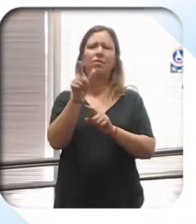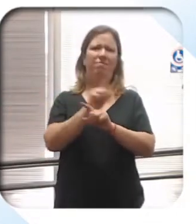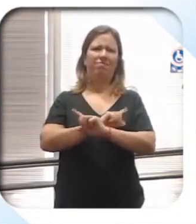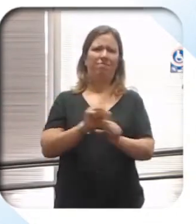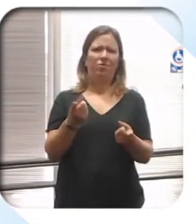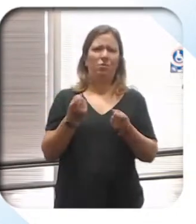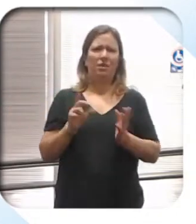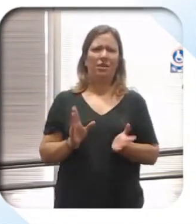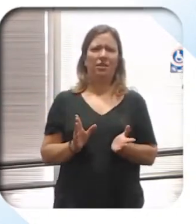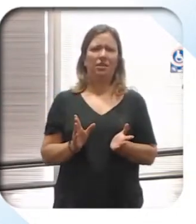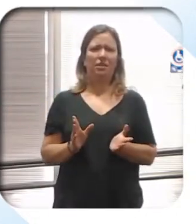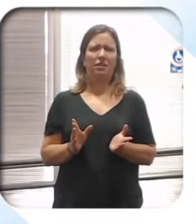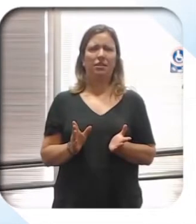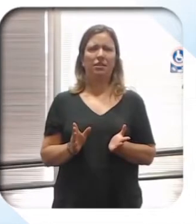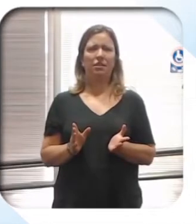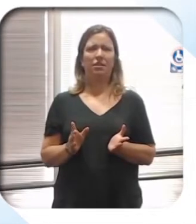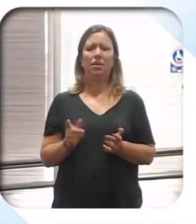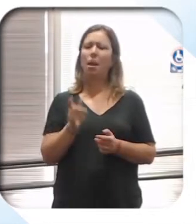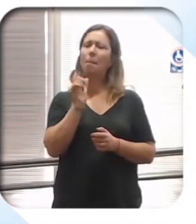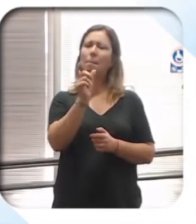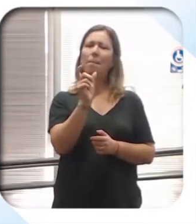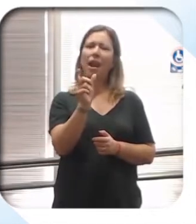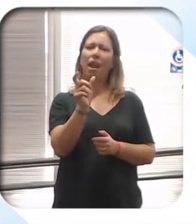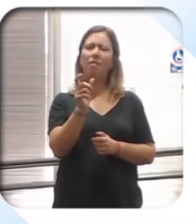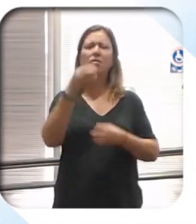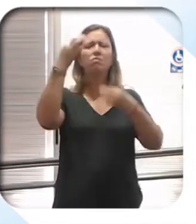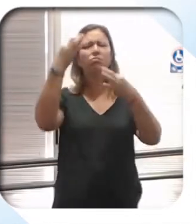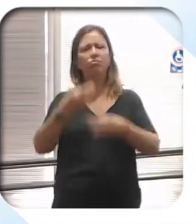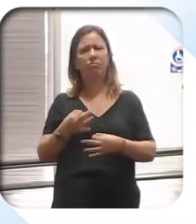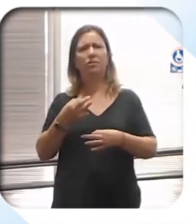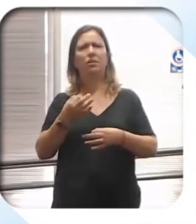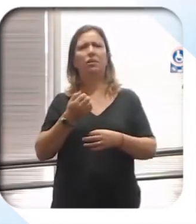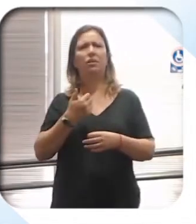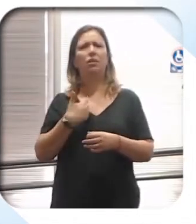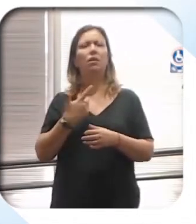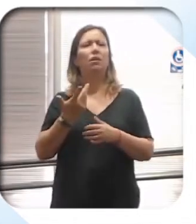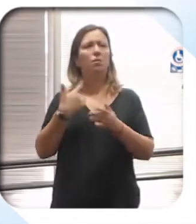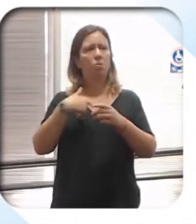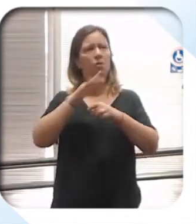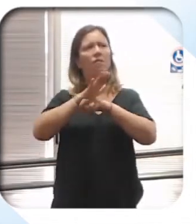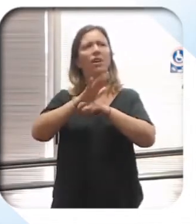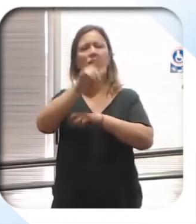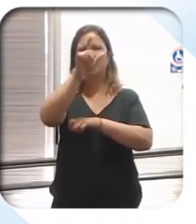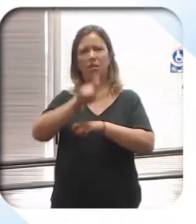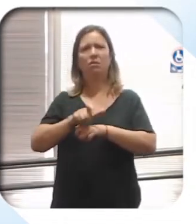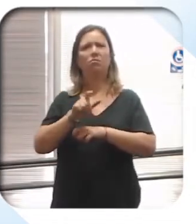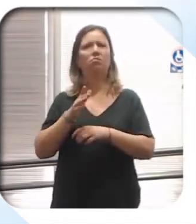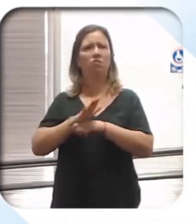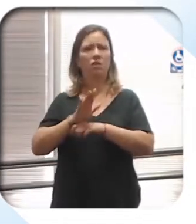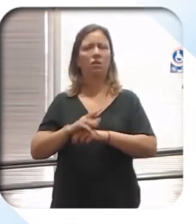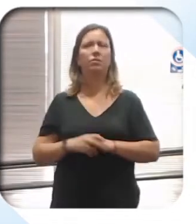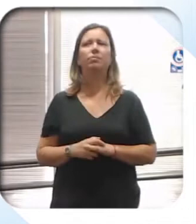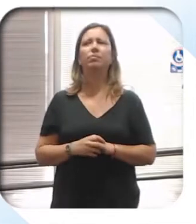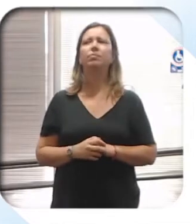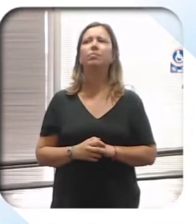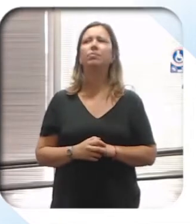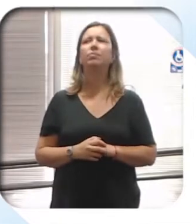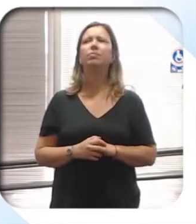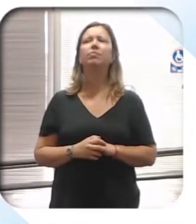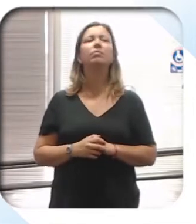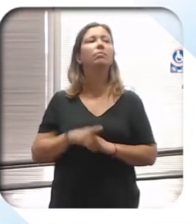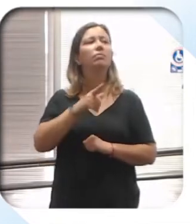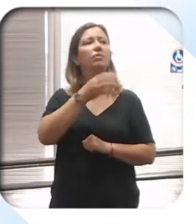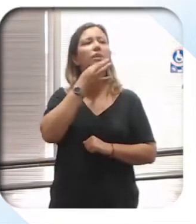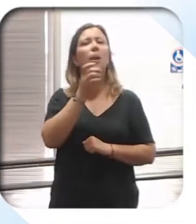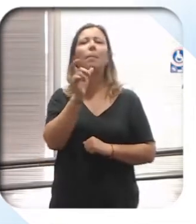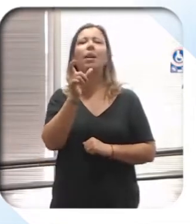me han hecho poner las palabras como corresponden. Así que felicitaciones, Graciela. Si usted dice